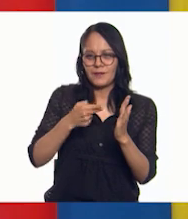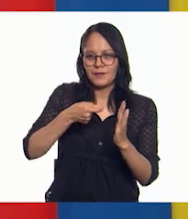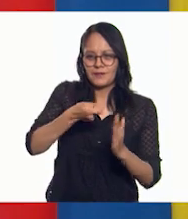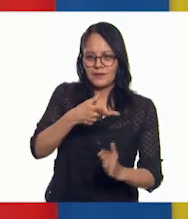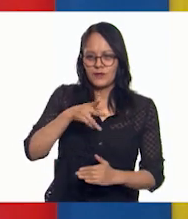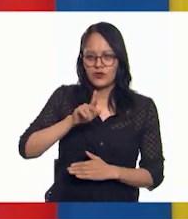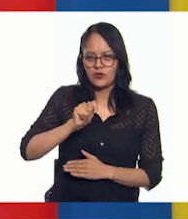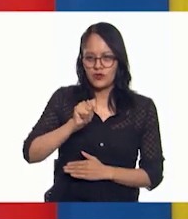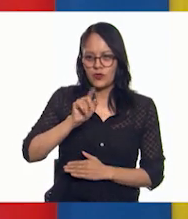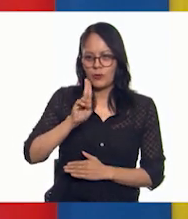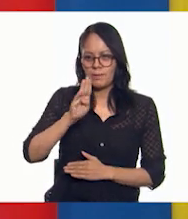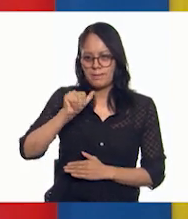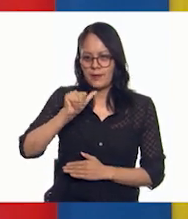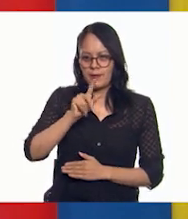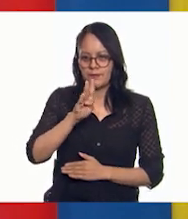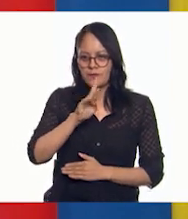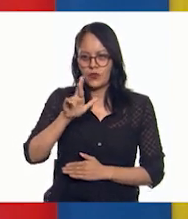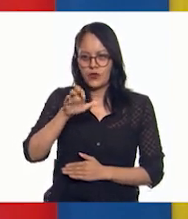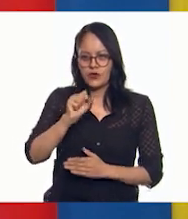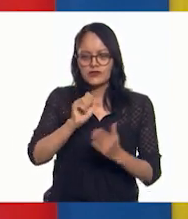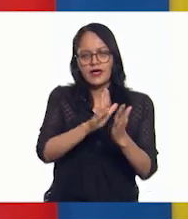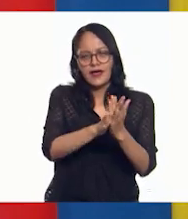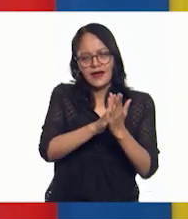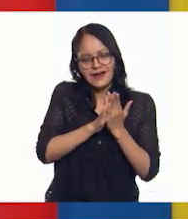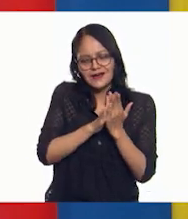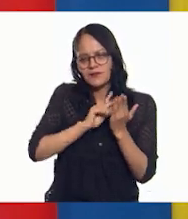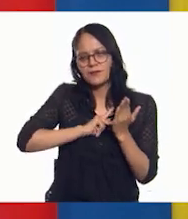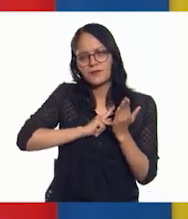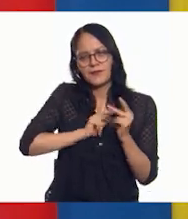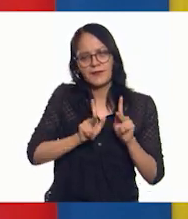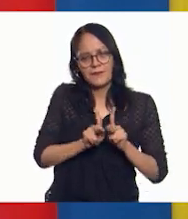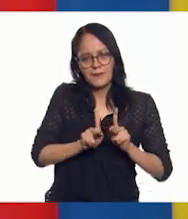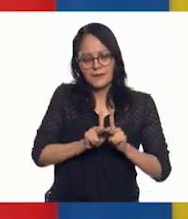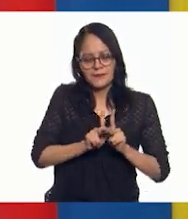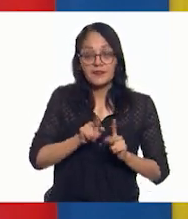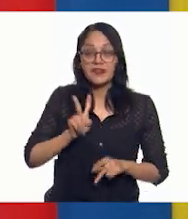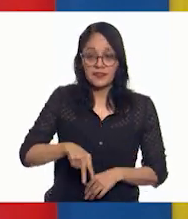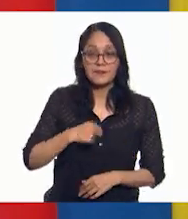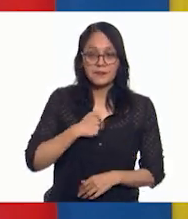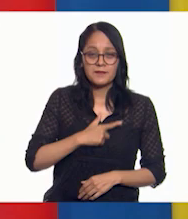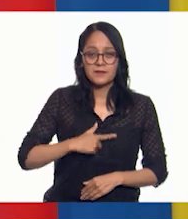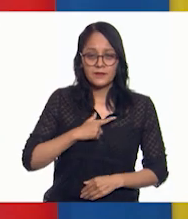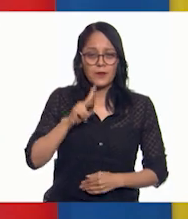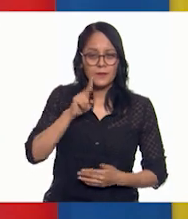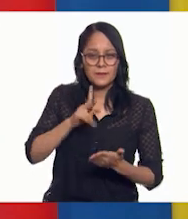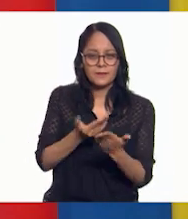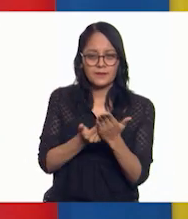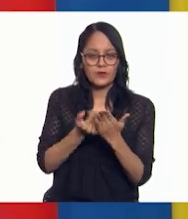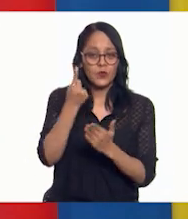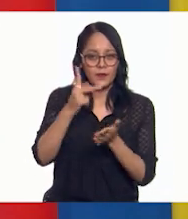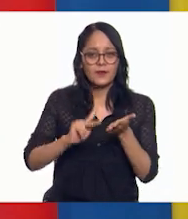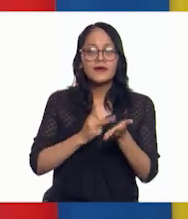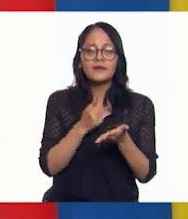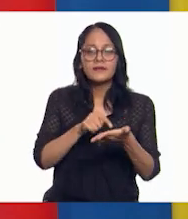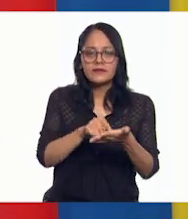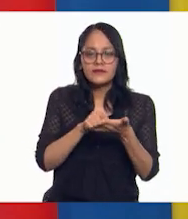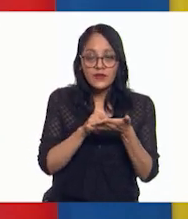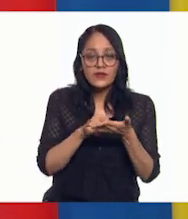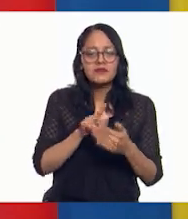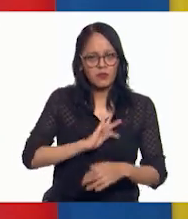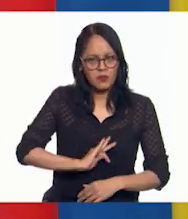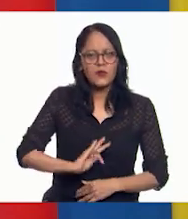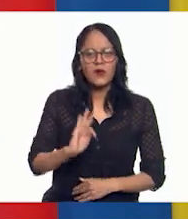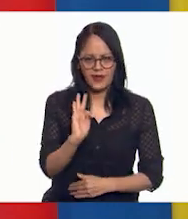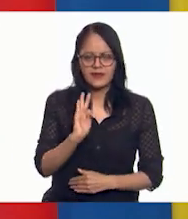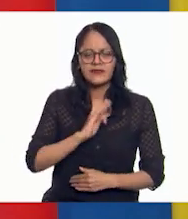ya a querer como una especie de primo cercano. Y al respecto, me encanta comprobar una vez más que es posible escribir un